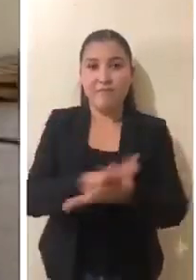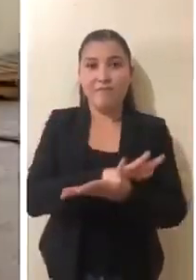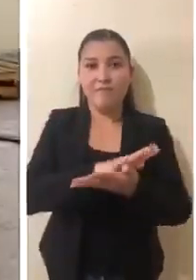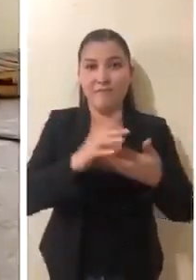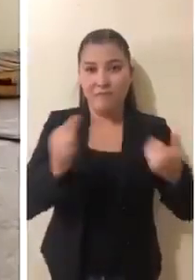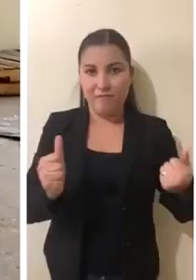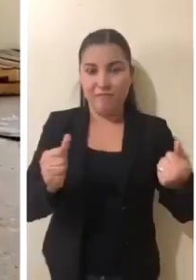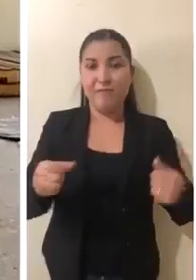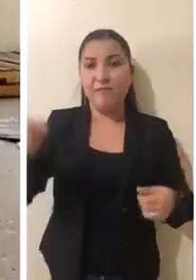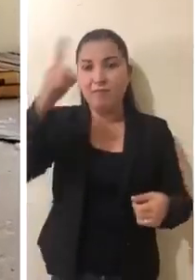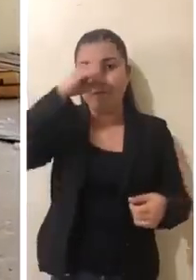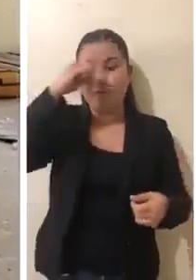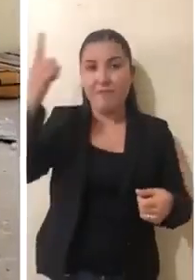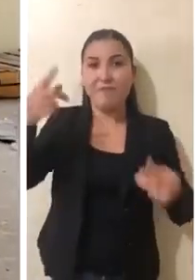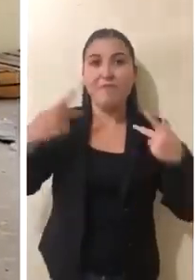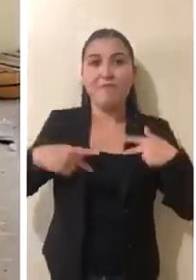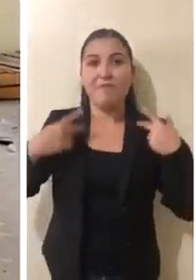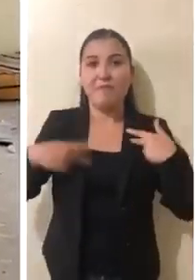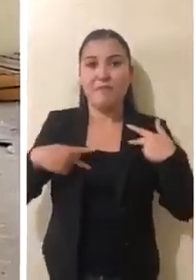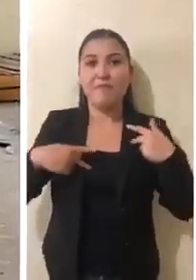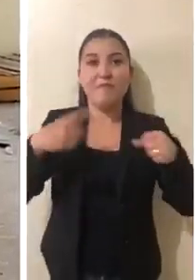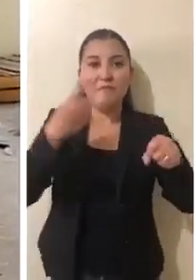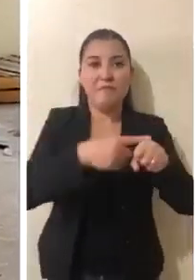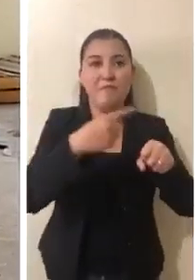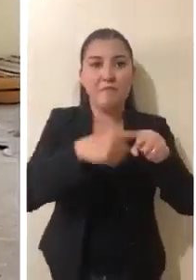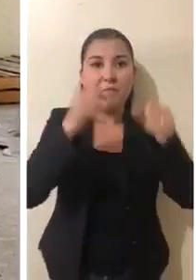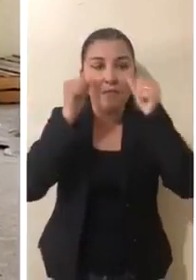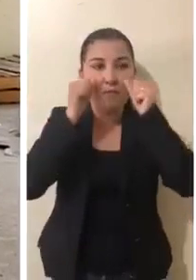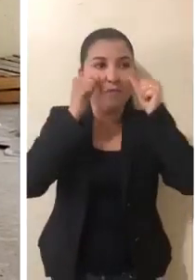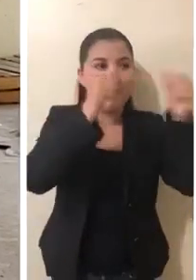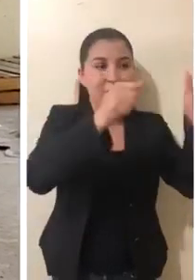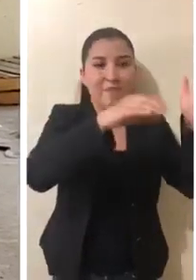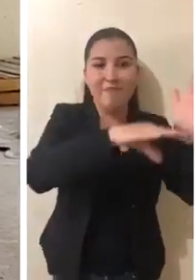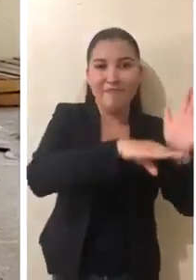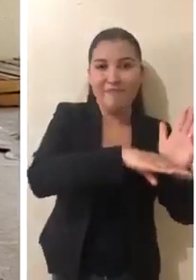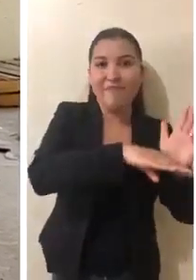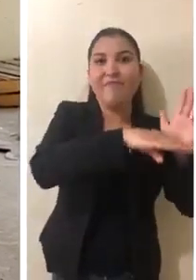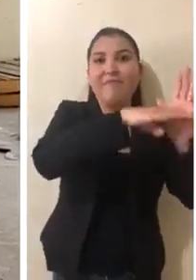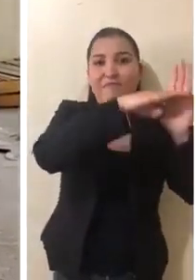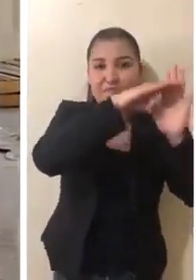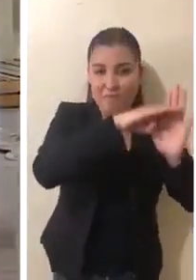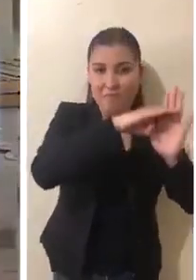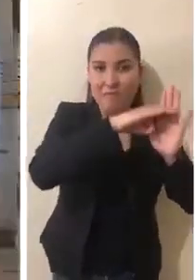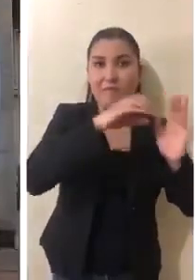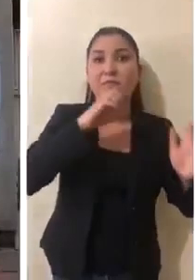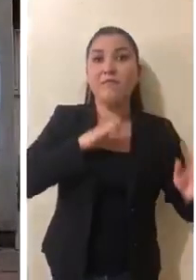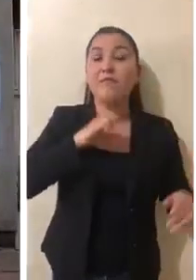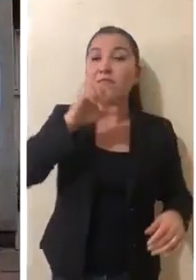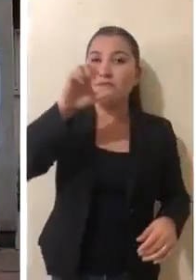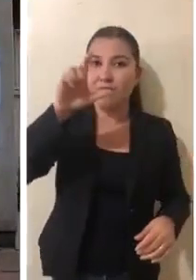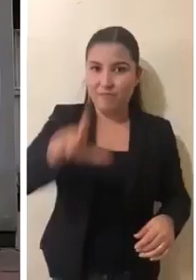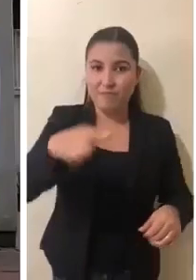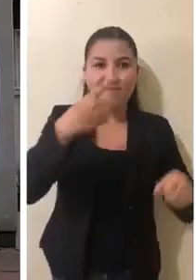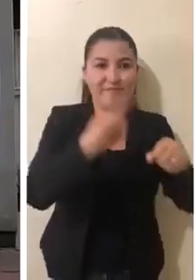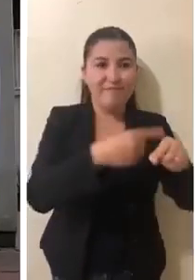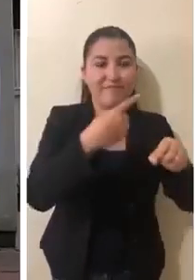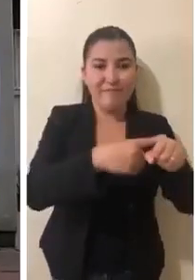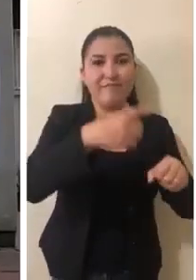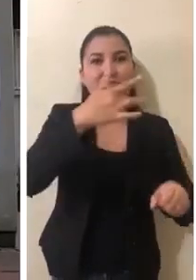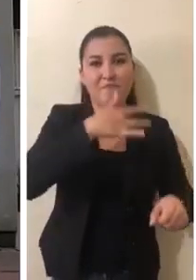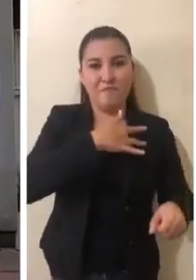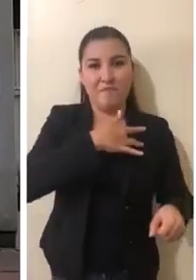de este edificio para ampliar nuestra capacidad hospitalaria, sobre todo